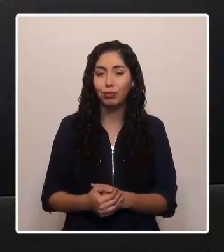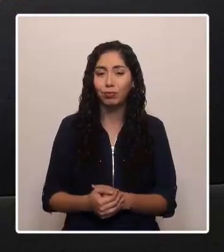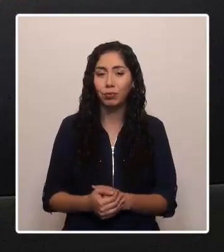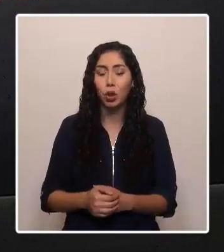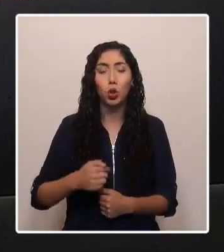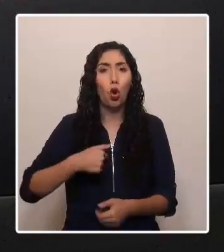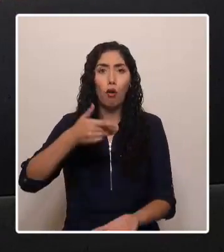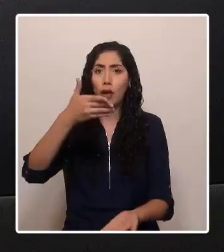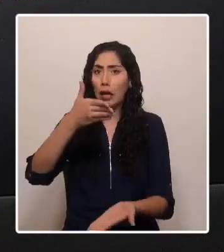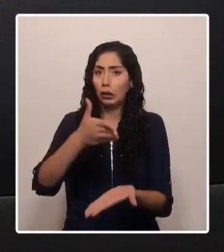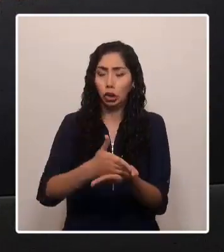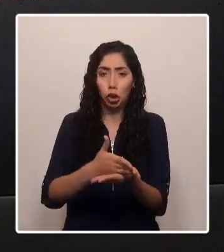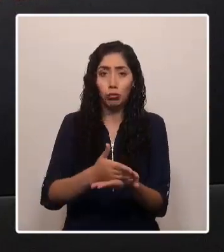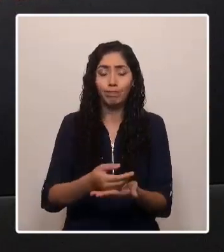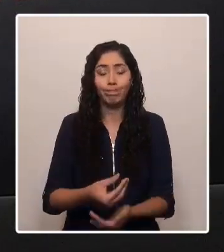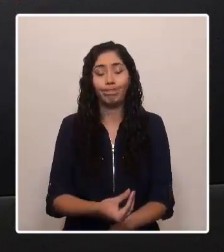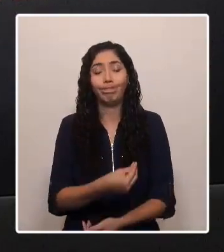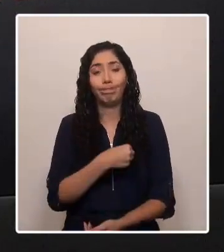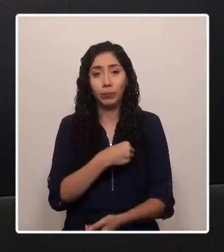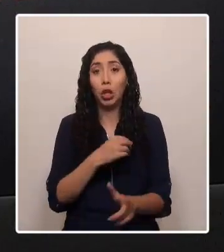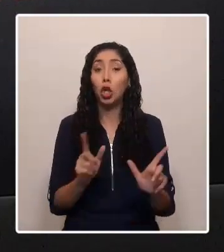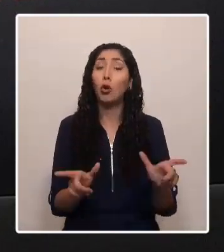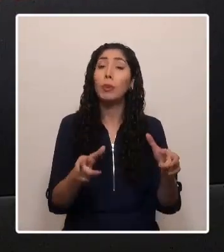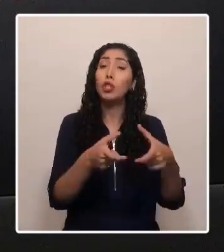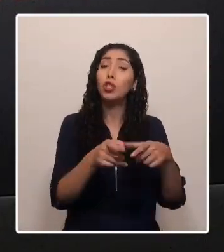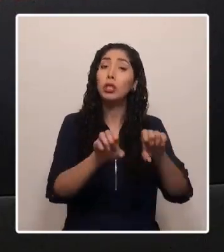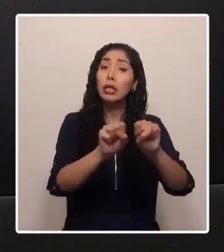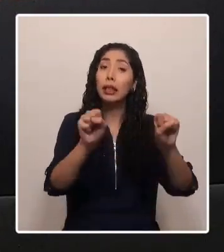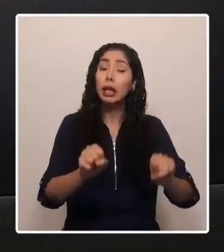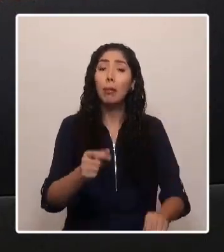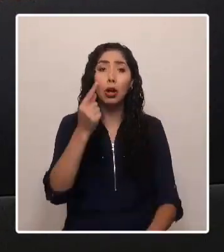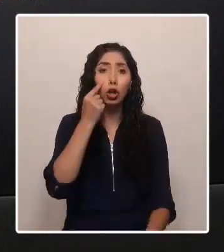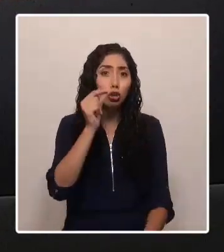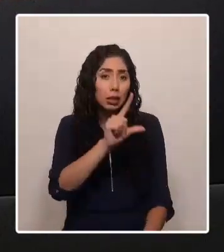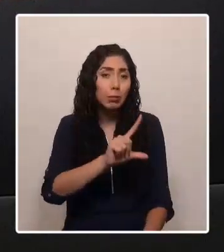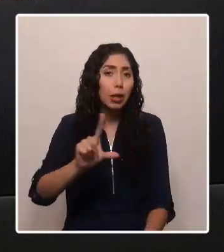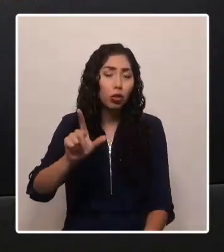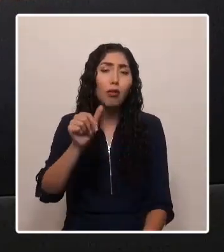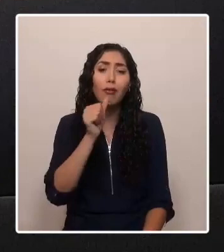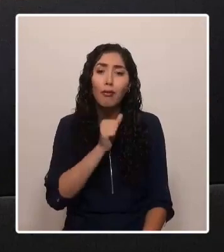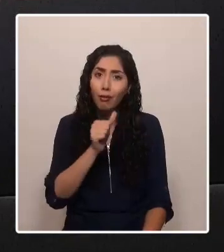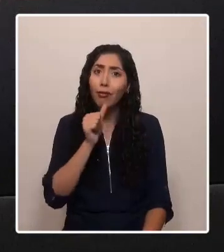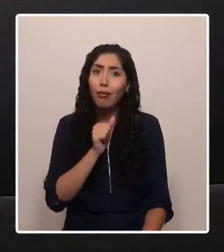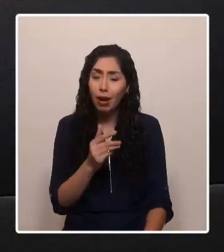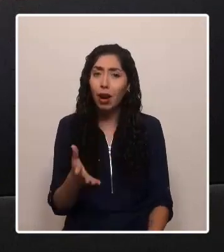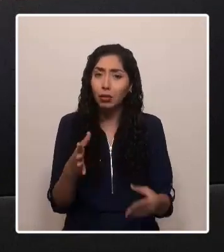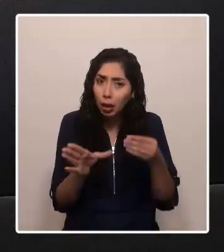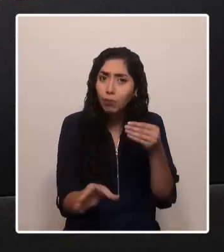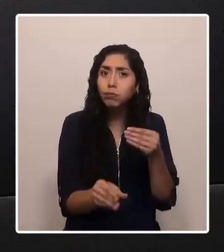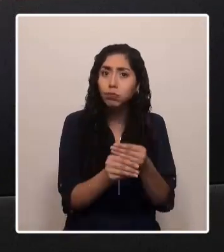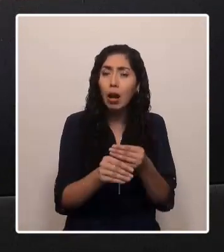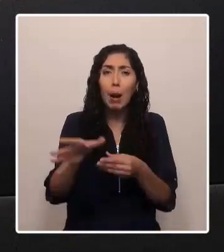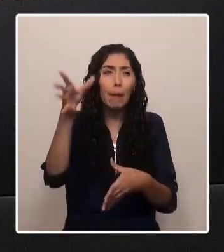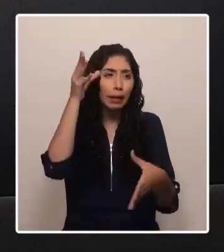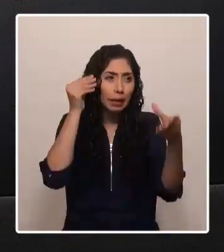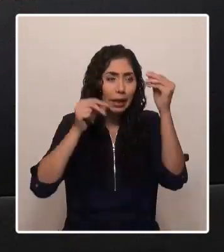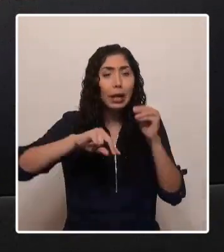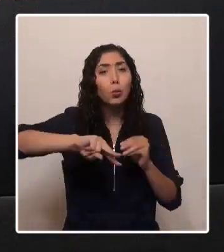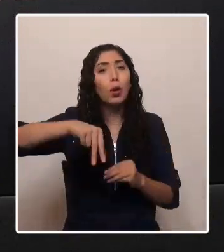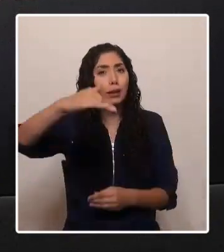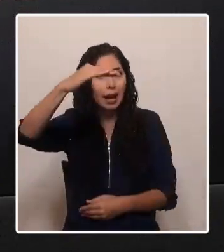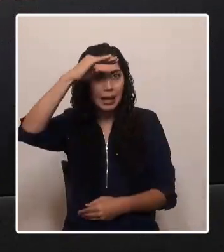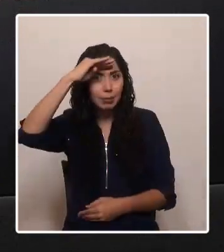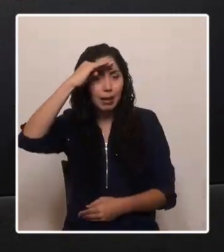de constatar con pesar que la Comisión de Sistemas de Conocimiento no ha integrado como corresponde los aprendizajes de nuestras experiencias pasadas en el